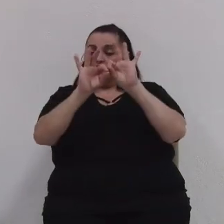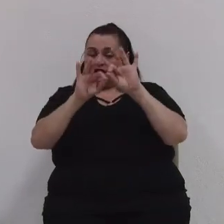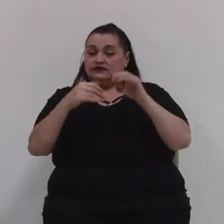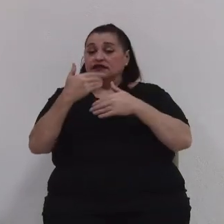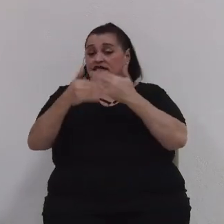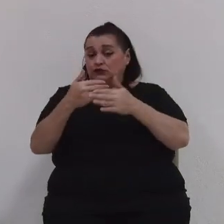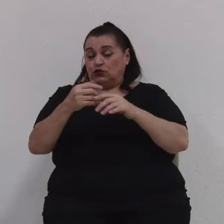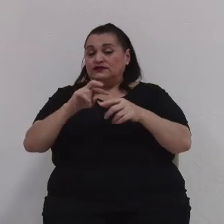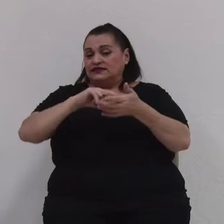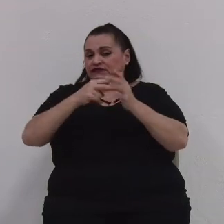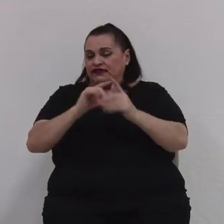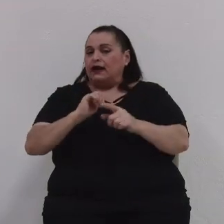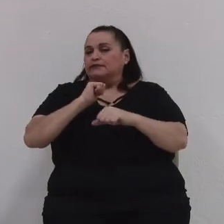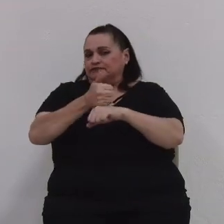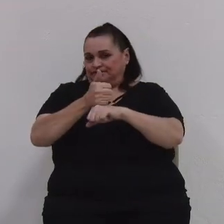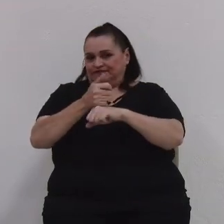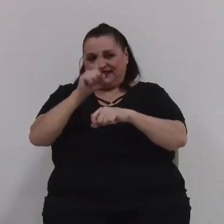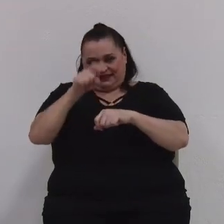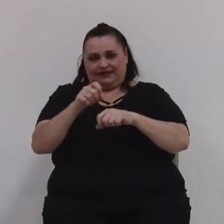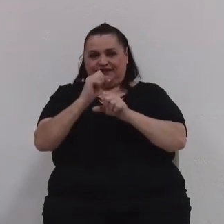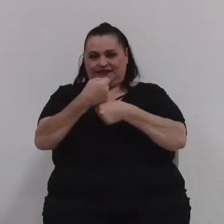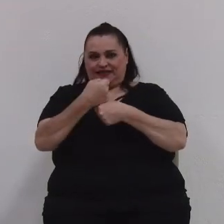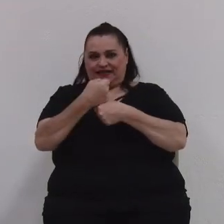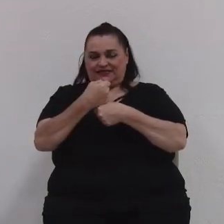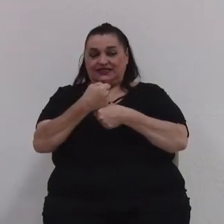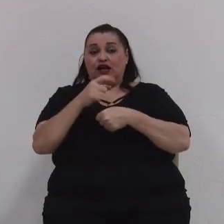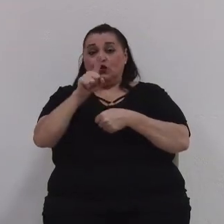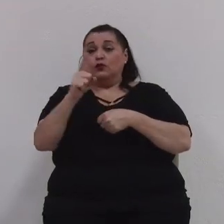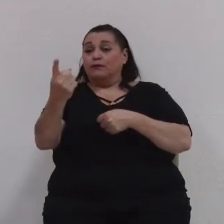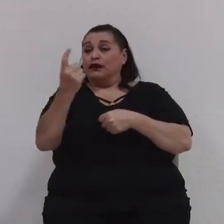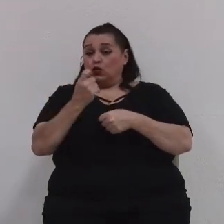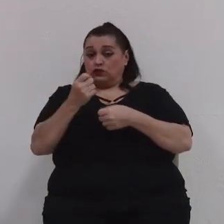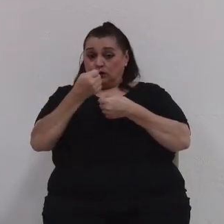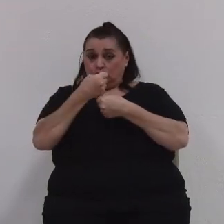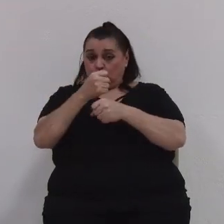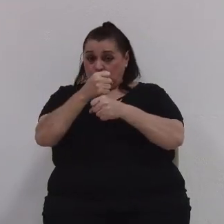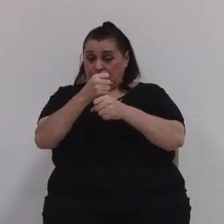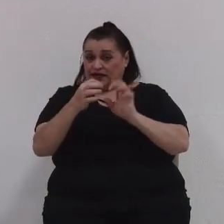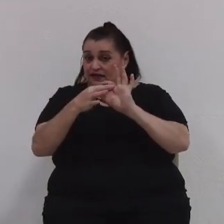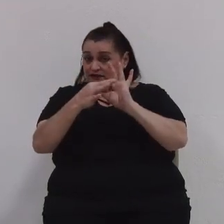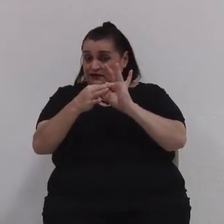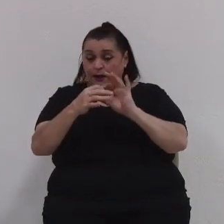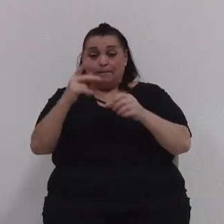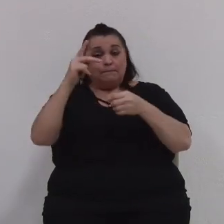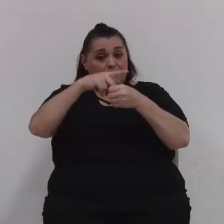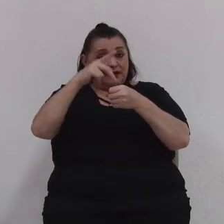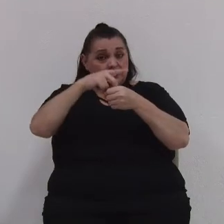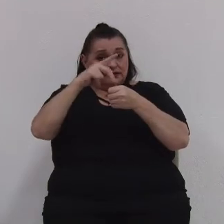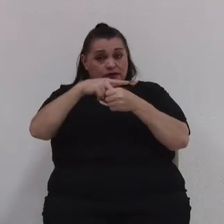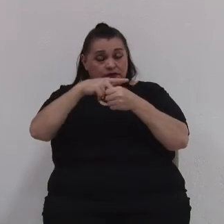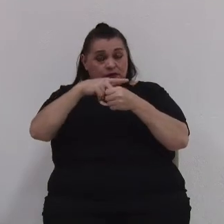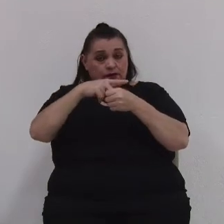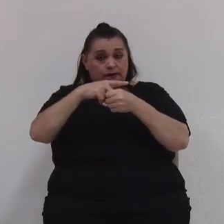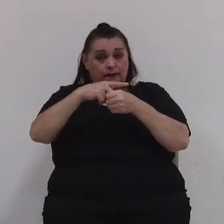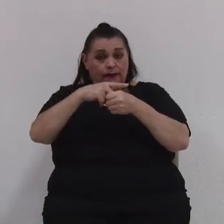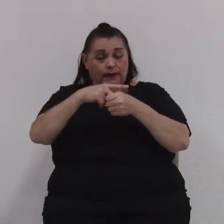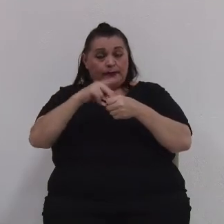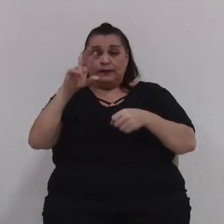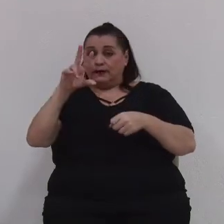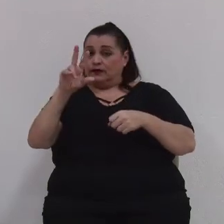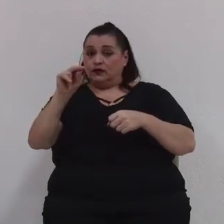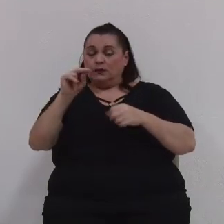está la implicación. Ahora, solo una cosa que usted dijo en su pregunta en relación con las municipalidades, que la participación no